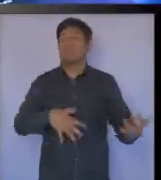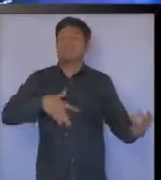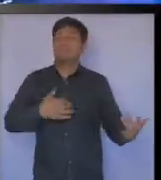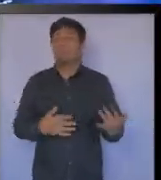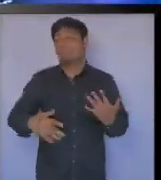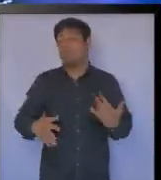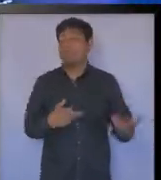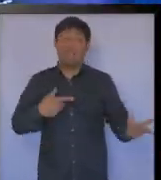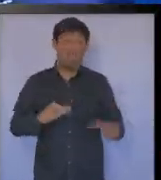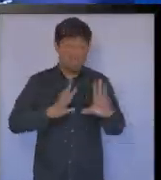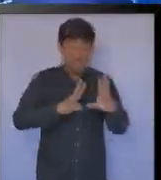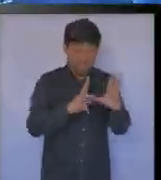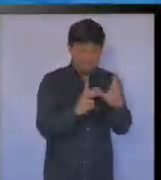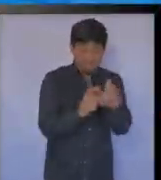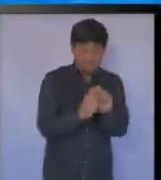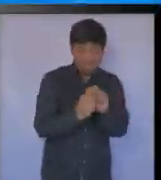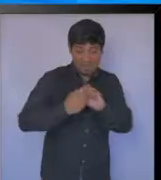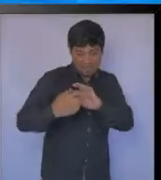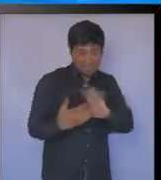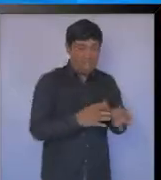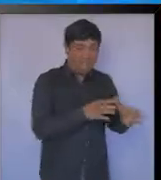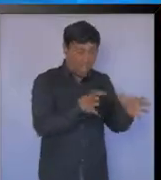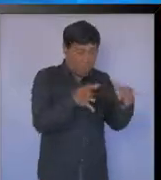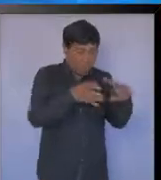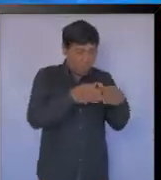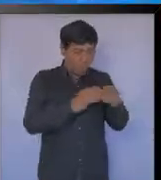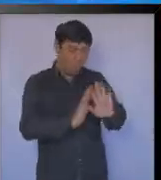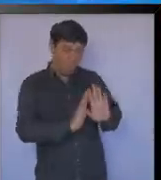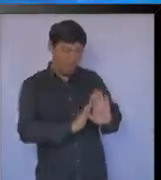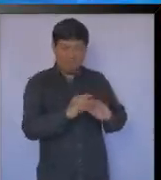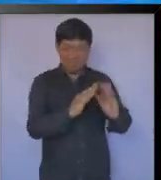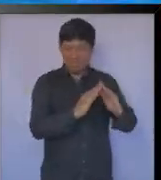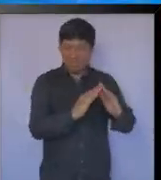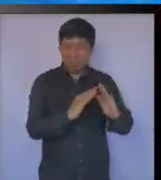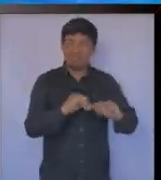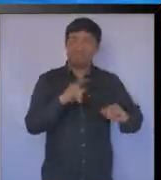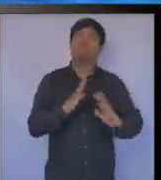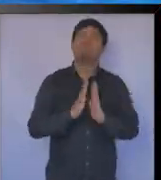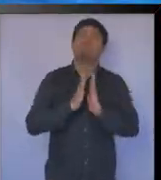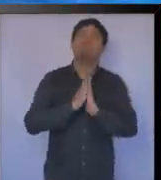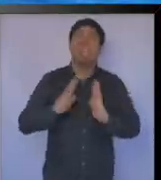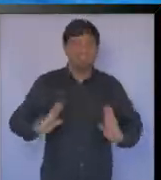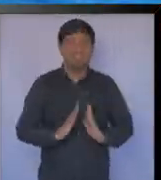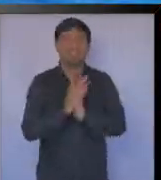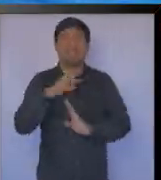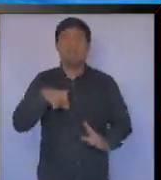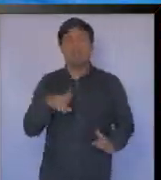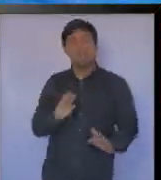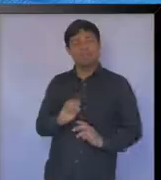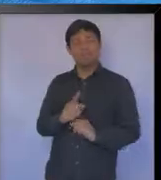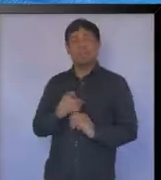La unión de la familia lo esperan en su casa, pidiéndole a San Pedro que vuelvan al